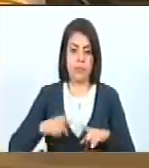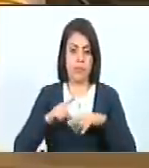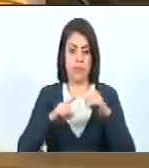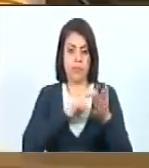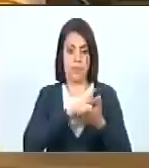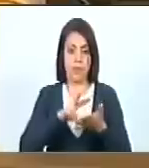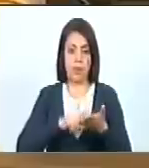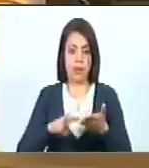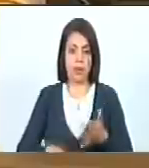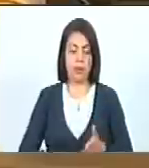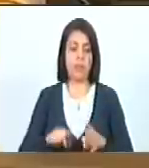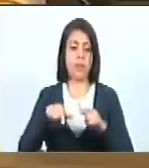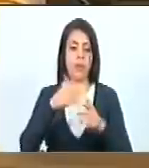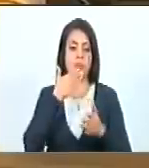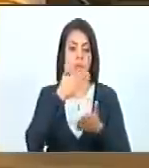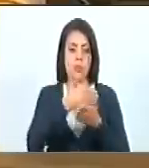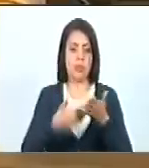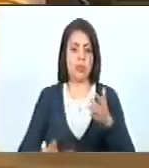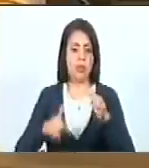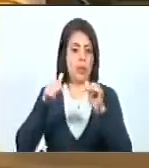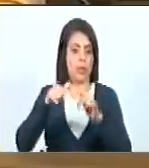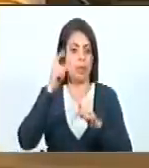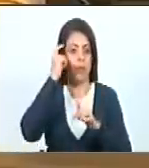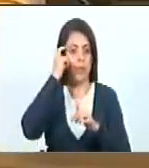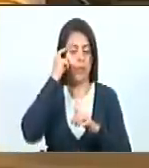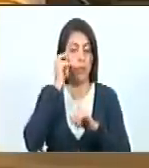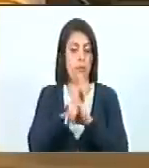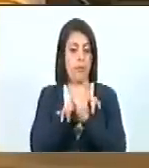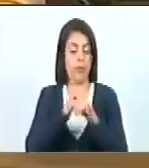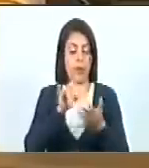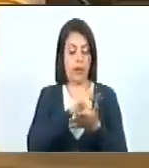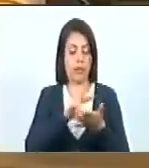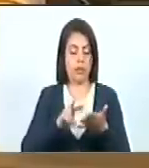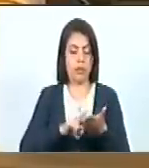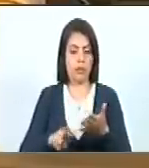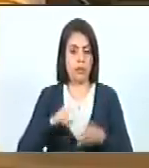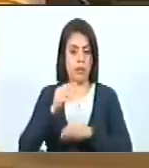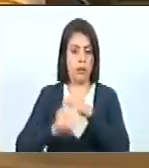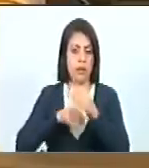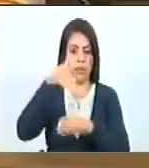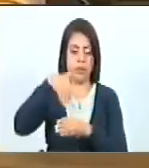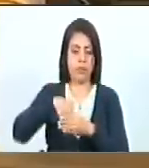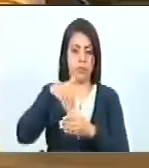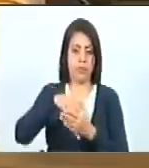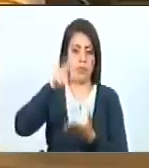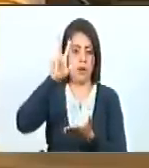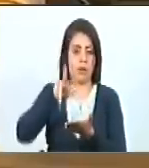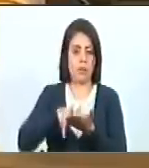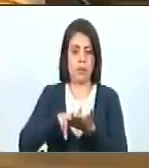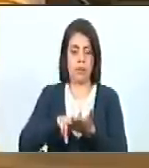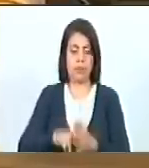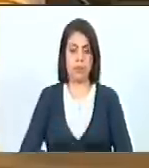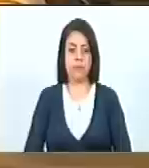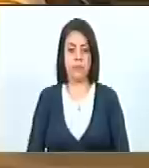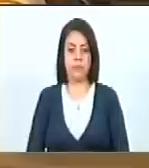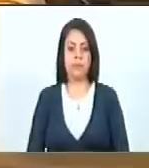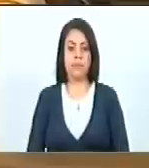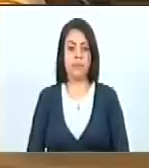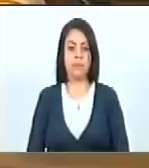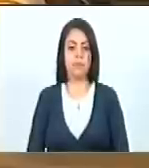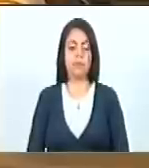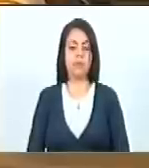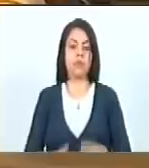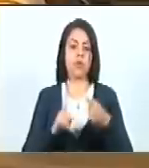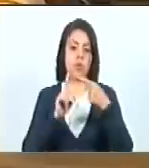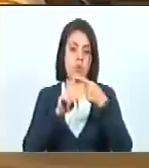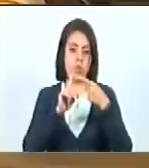dar lectura a la propuesta del orden del día. Una vez leída y sometida a votación, resultó aprobada. Punto